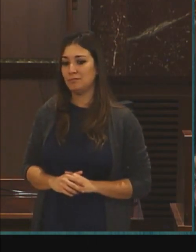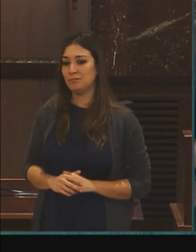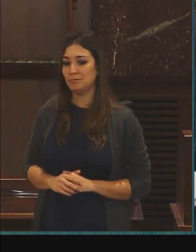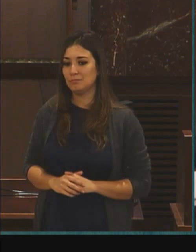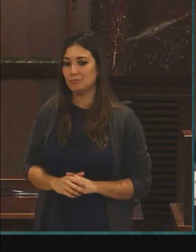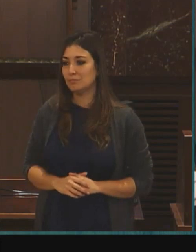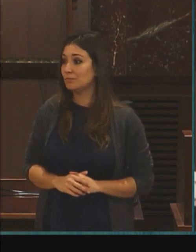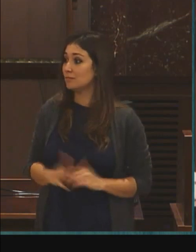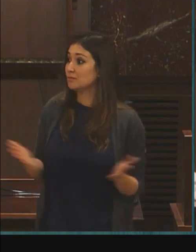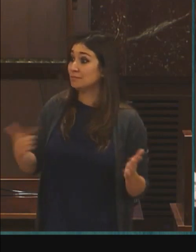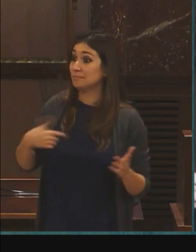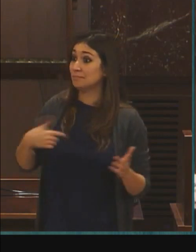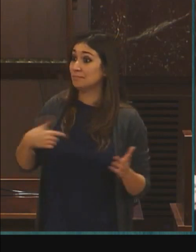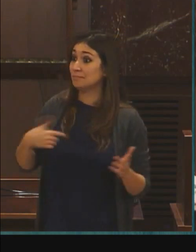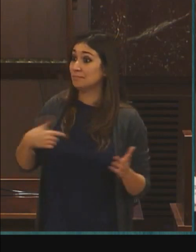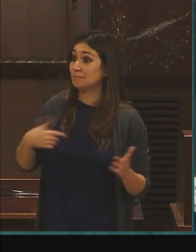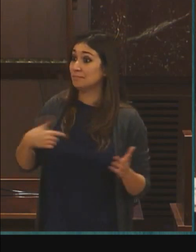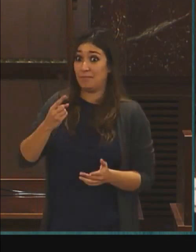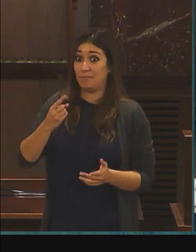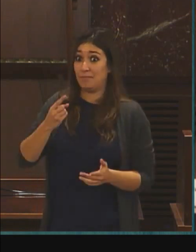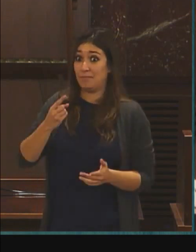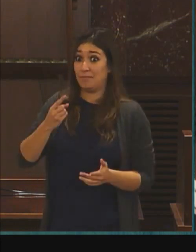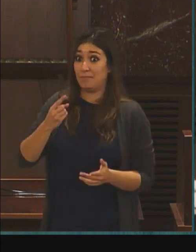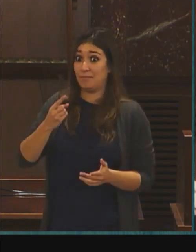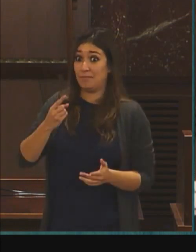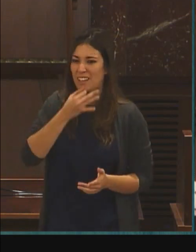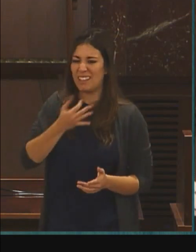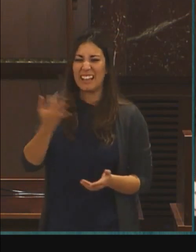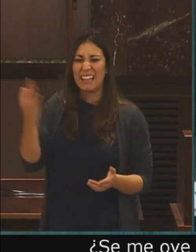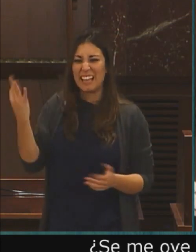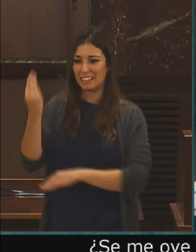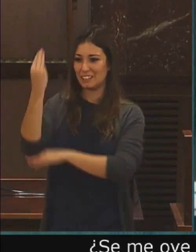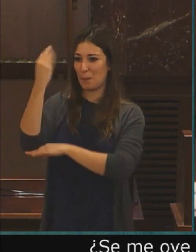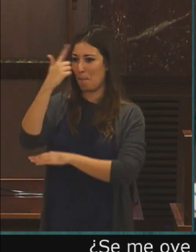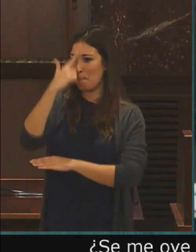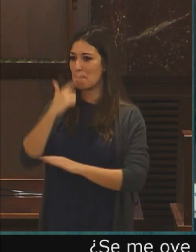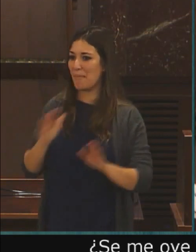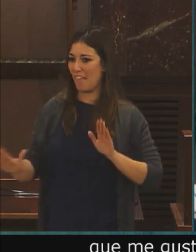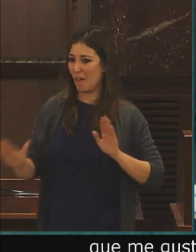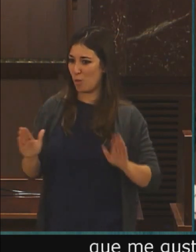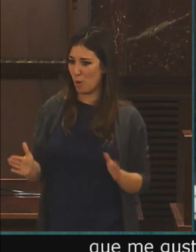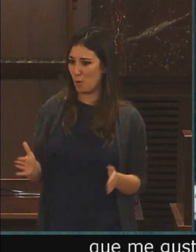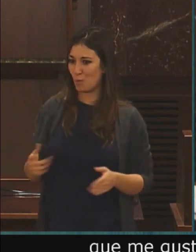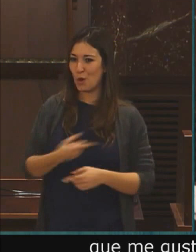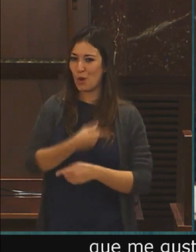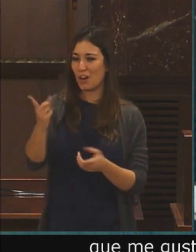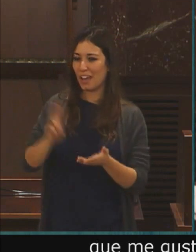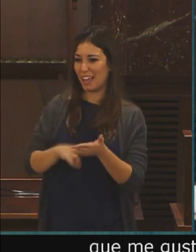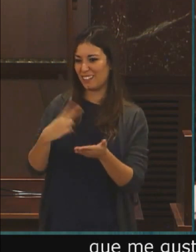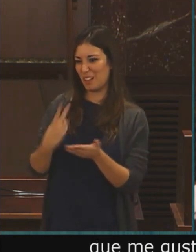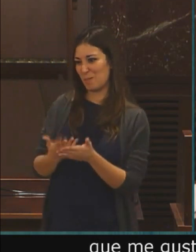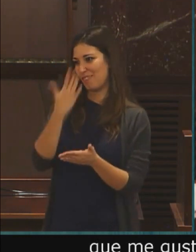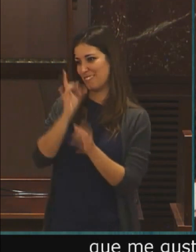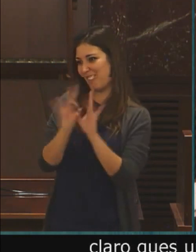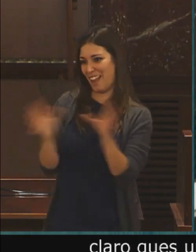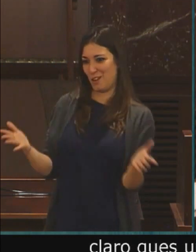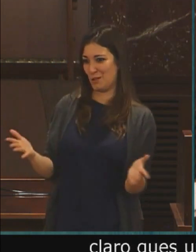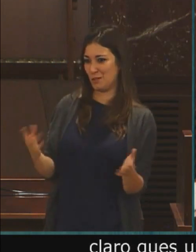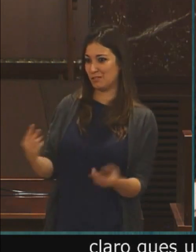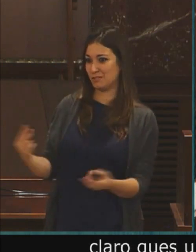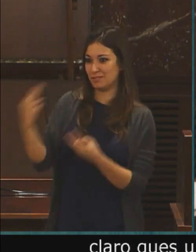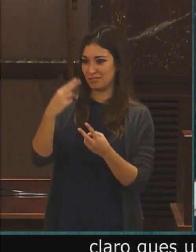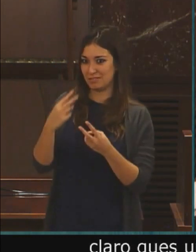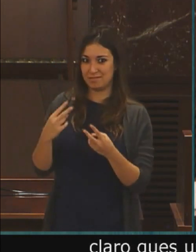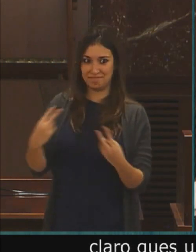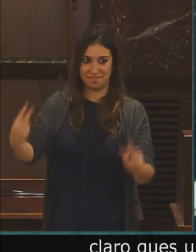Lo primero y lo que a me gustaría era que quedara claro qué es un mediador, porque para todos vosotros qué es un intérprete yo creo que está muy claro, lo tenéis aquí